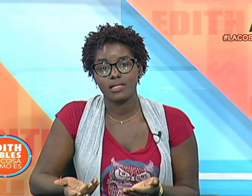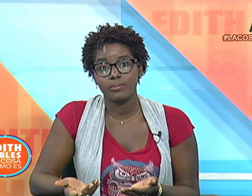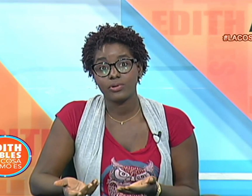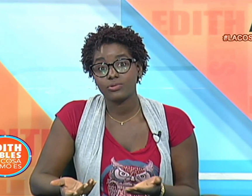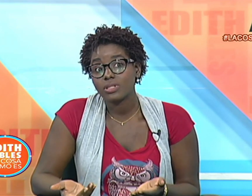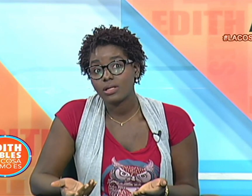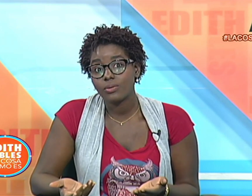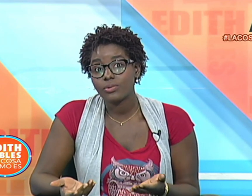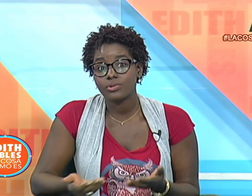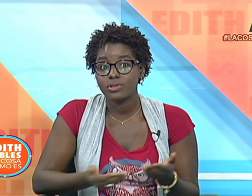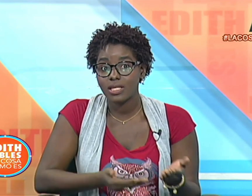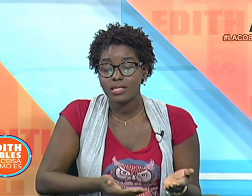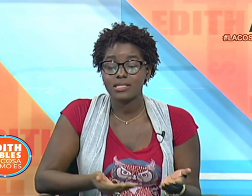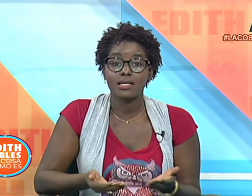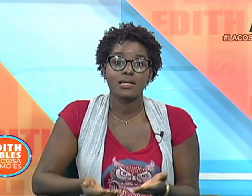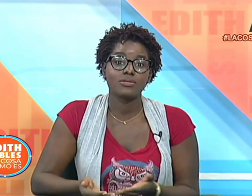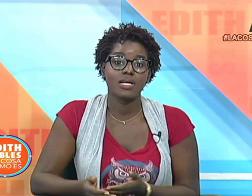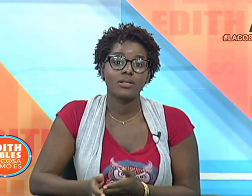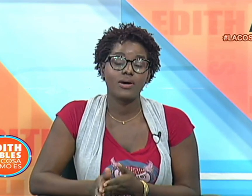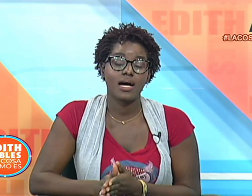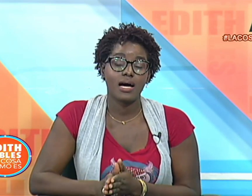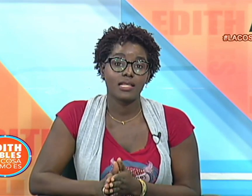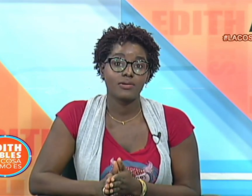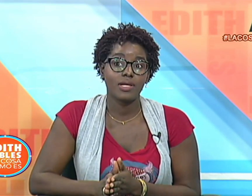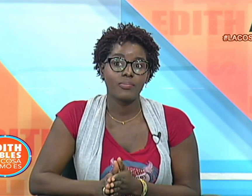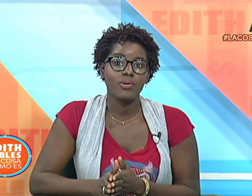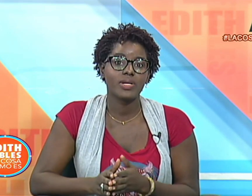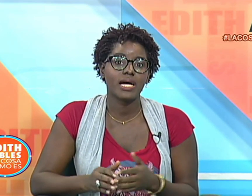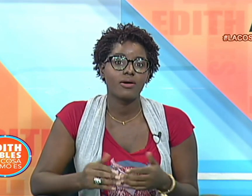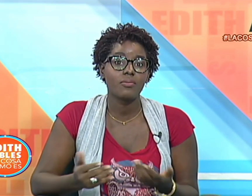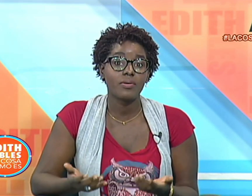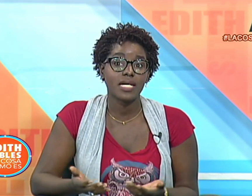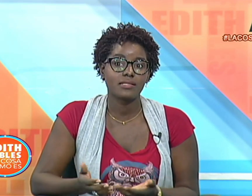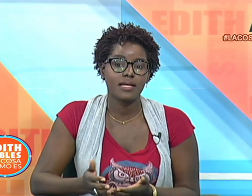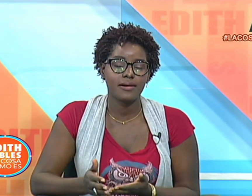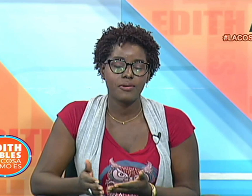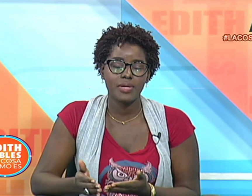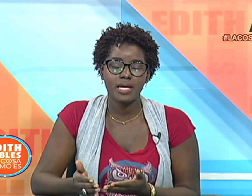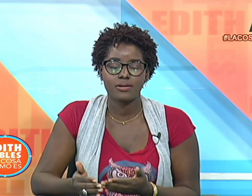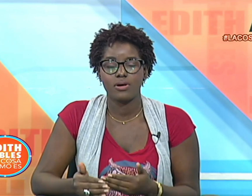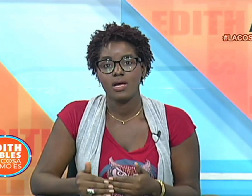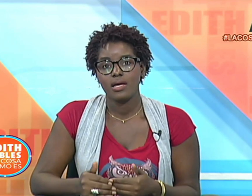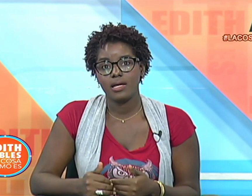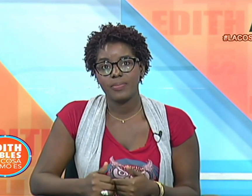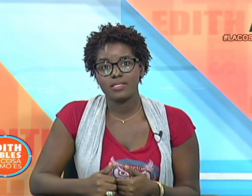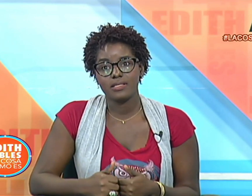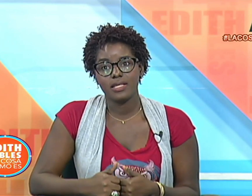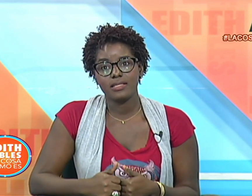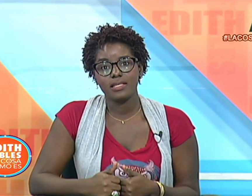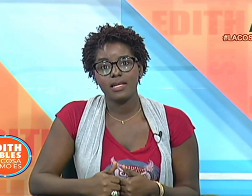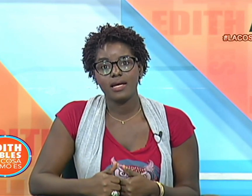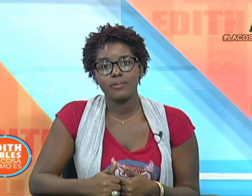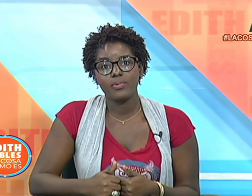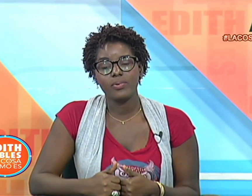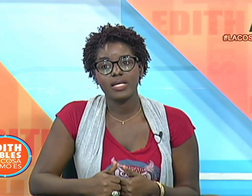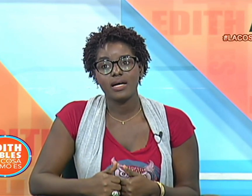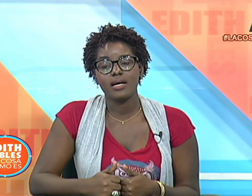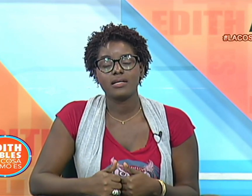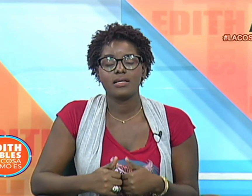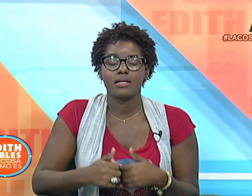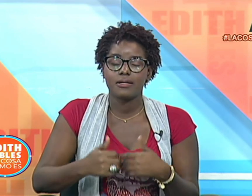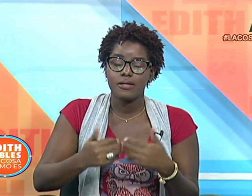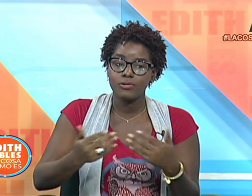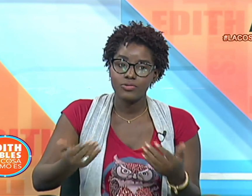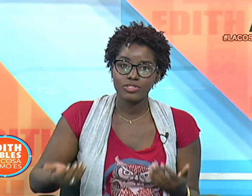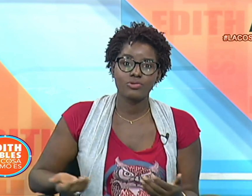del producto interno bruto tiene está relacionado a deuda pública como va a ser el gobierno el presidente de la república